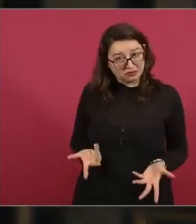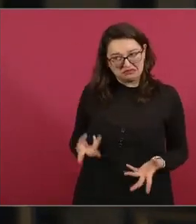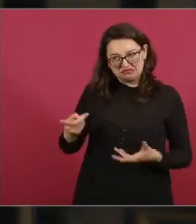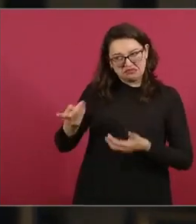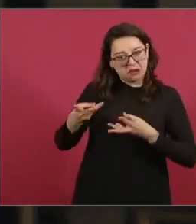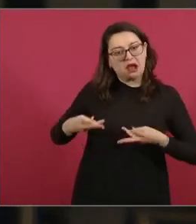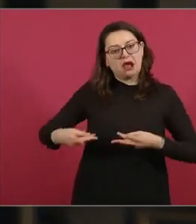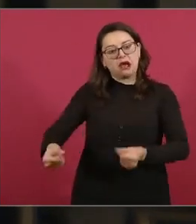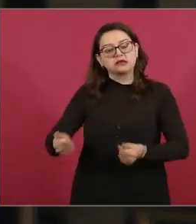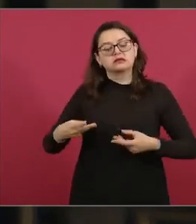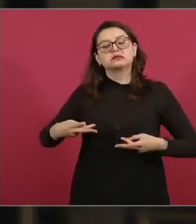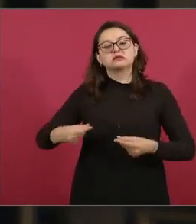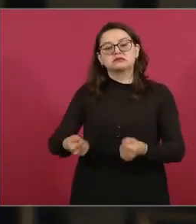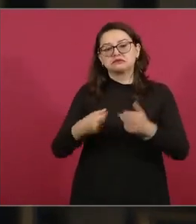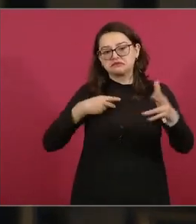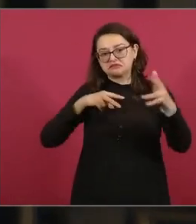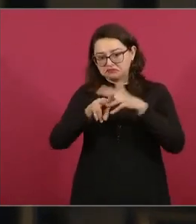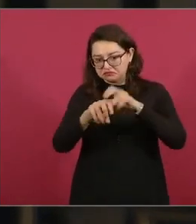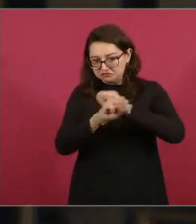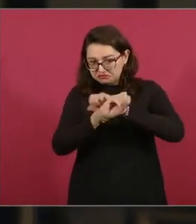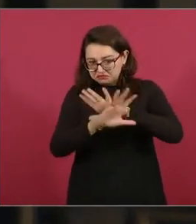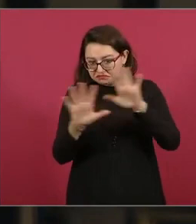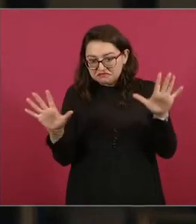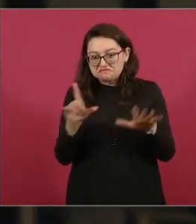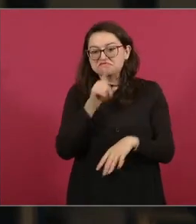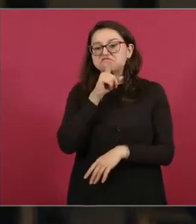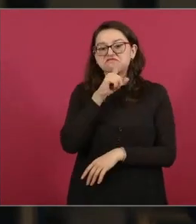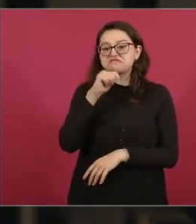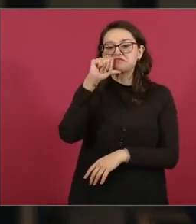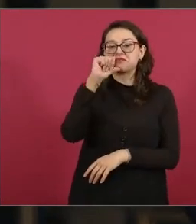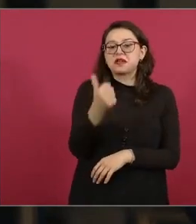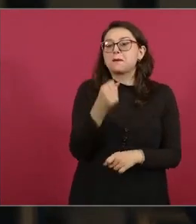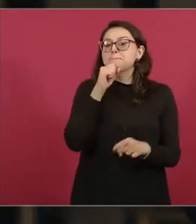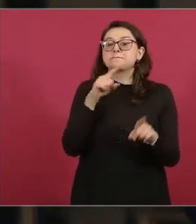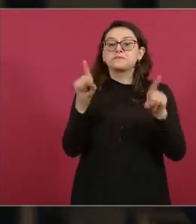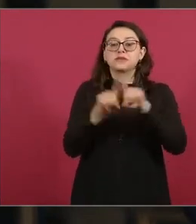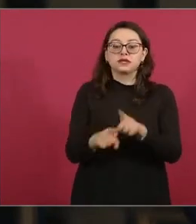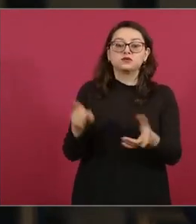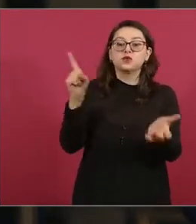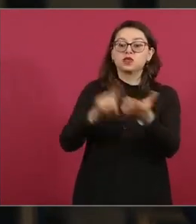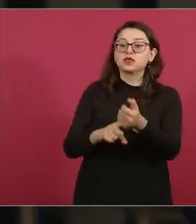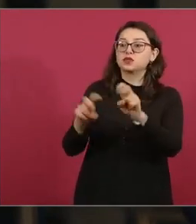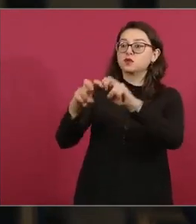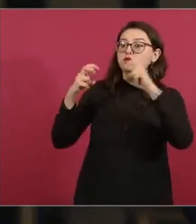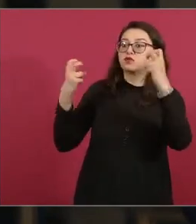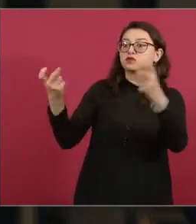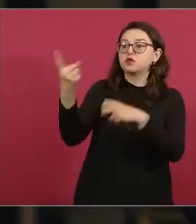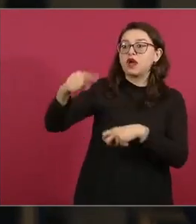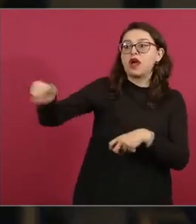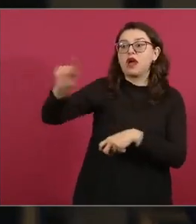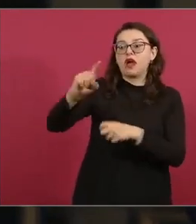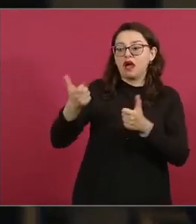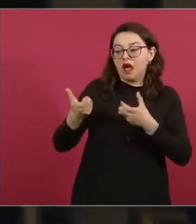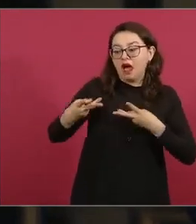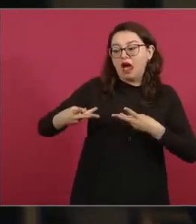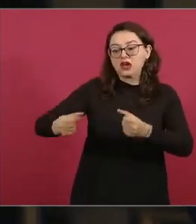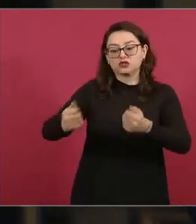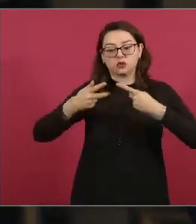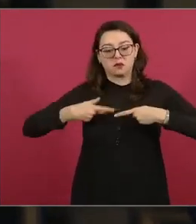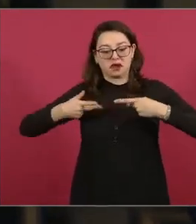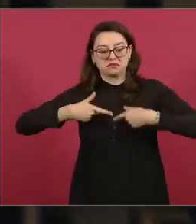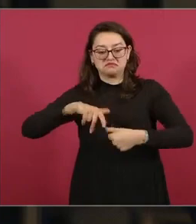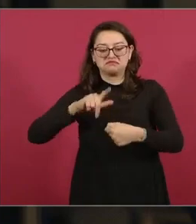que tampoco han transparentado lo que corresponde a los gastos personales que habría hecho el pleno actual, y que pues nosotros